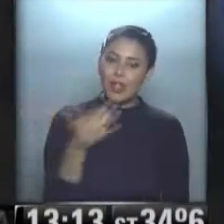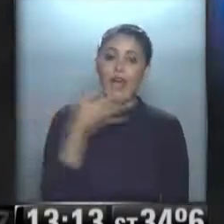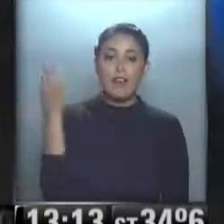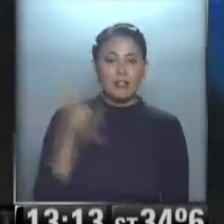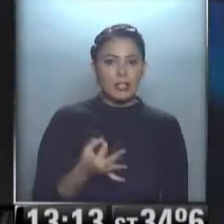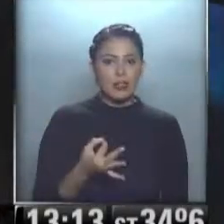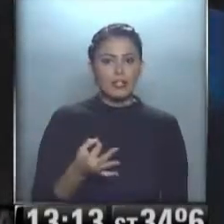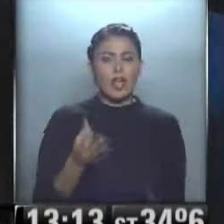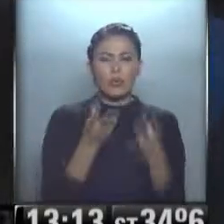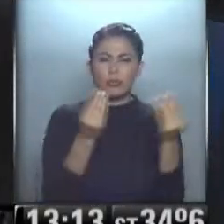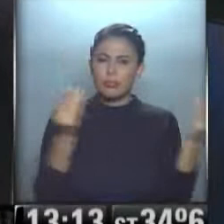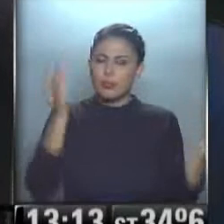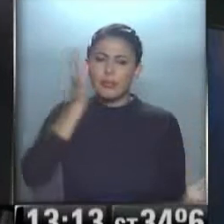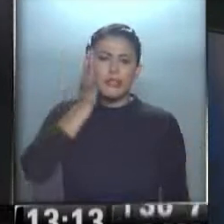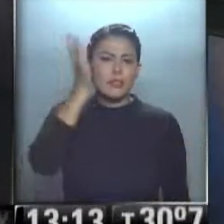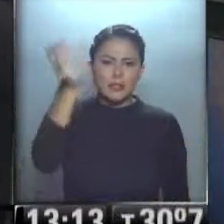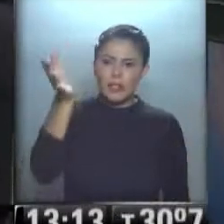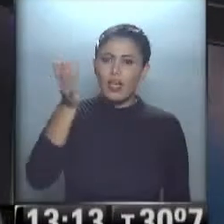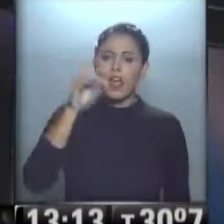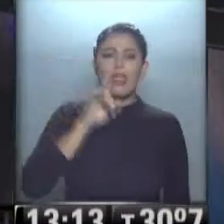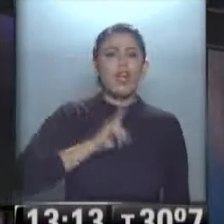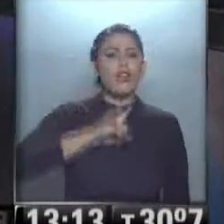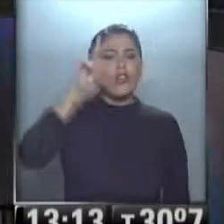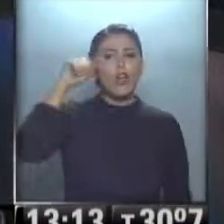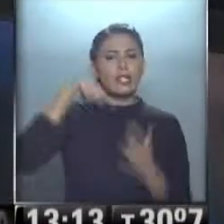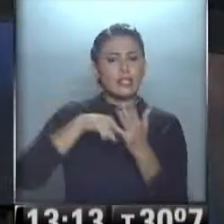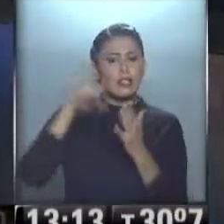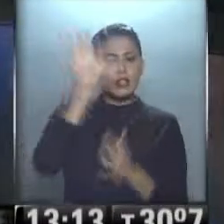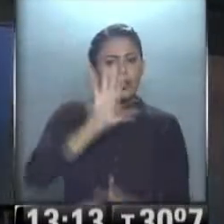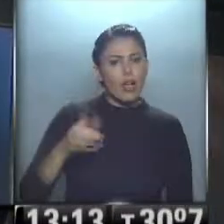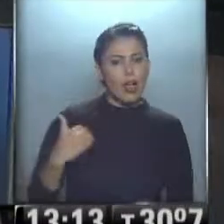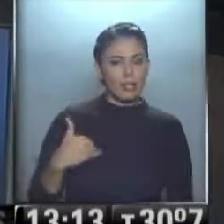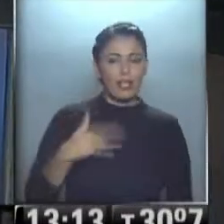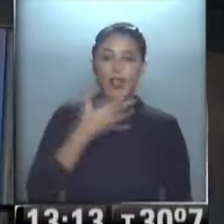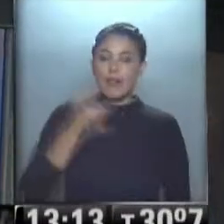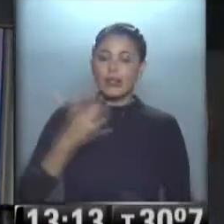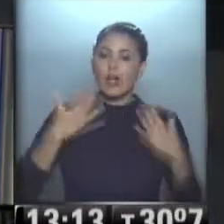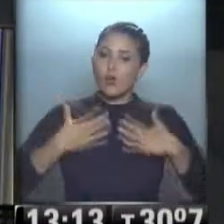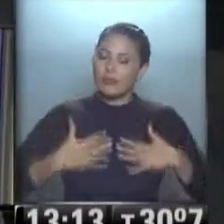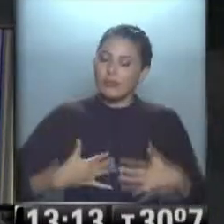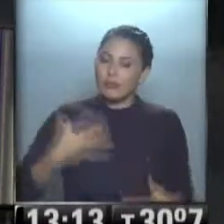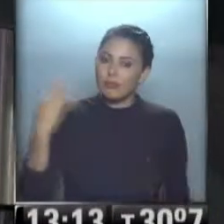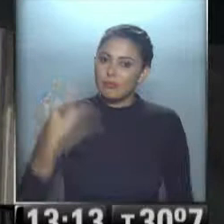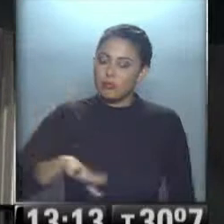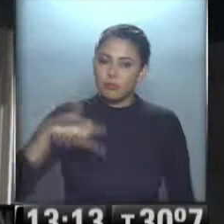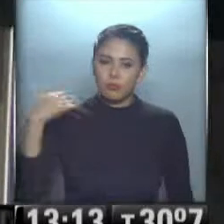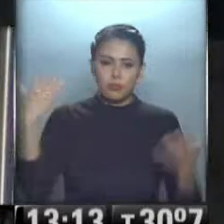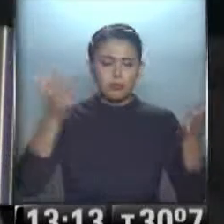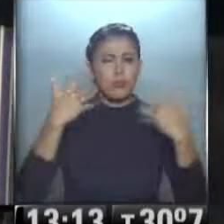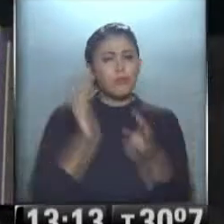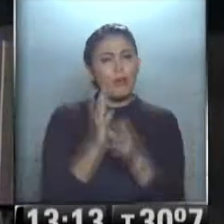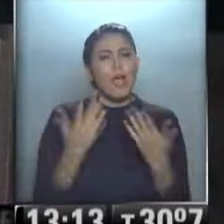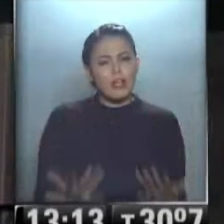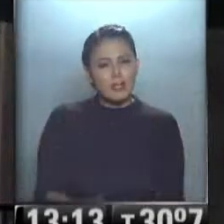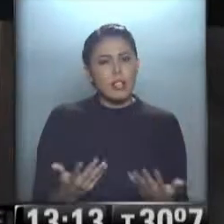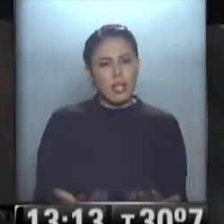hay mucha, mucha humedad en la atmósfera en el norte, centro del país, y efectivamente la sensación térmica va a ser muy, muy pesada